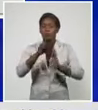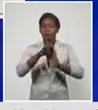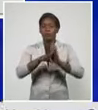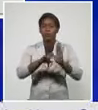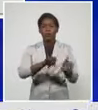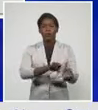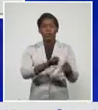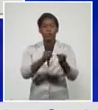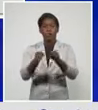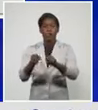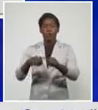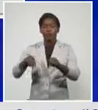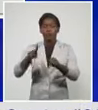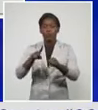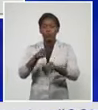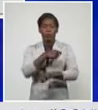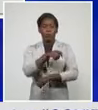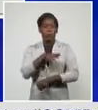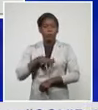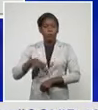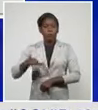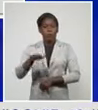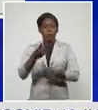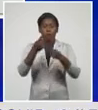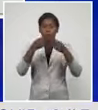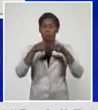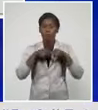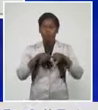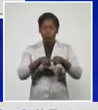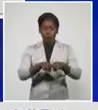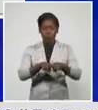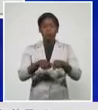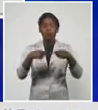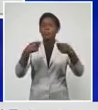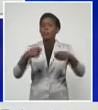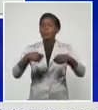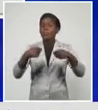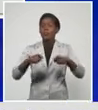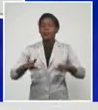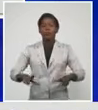la participación de la población, con la